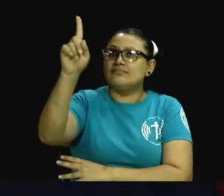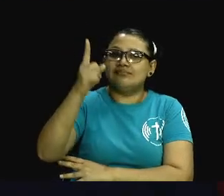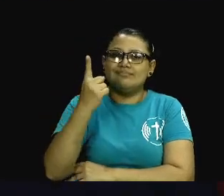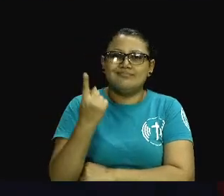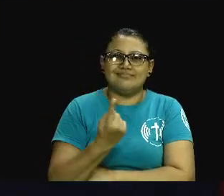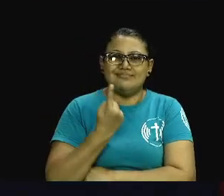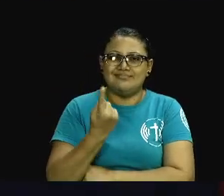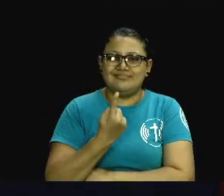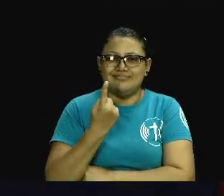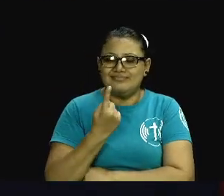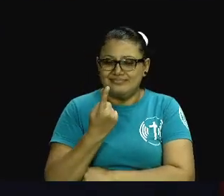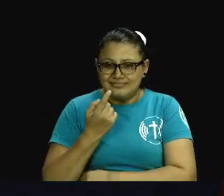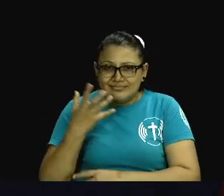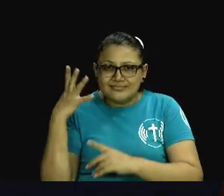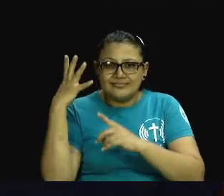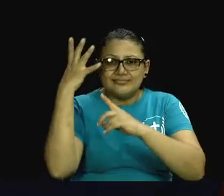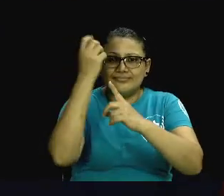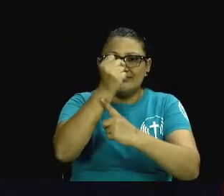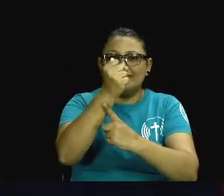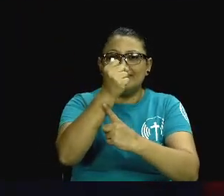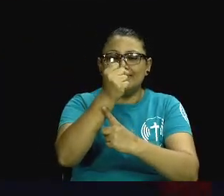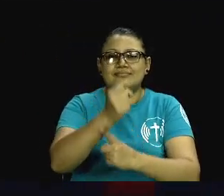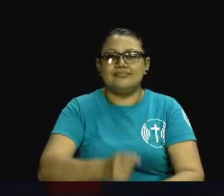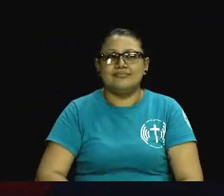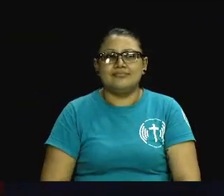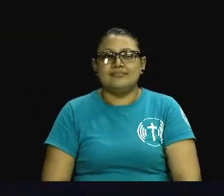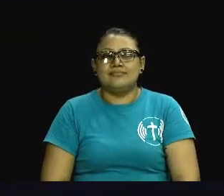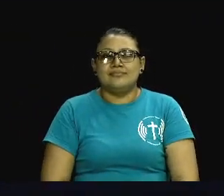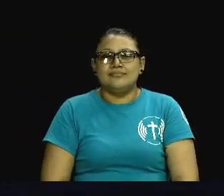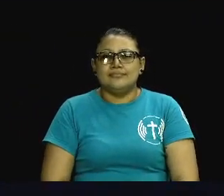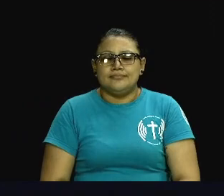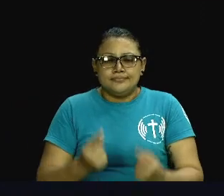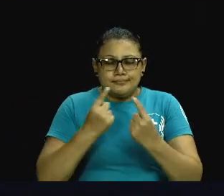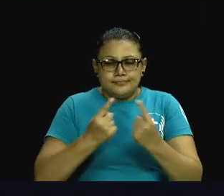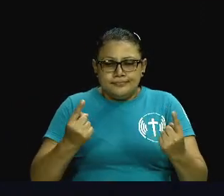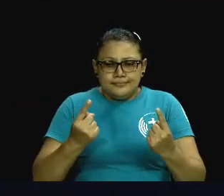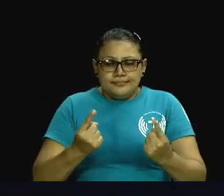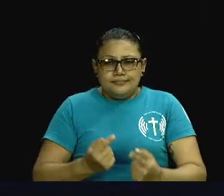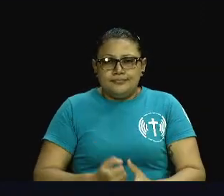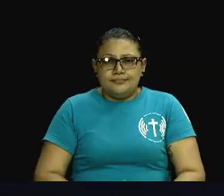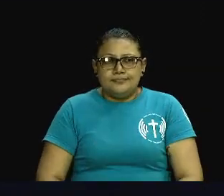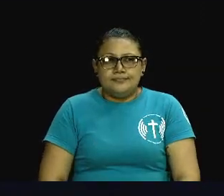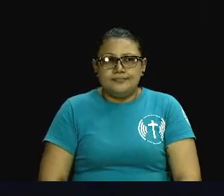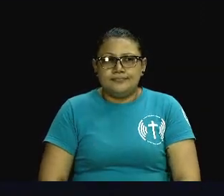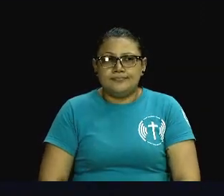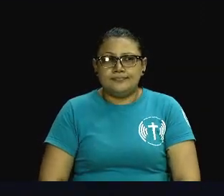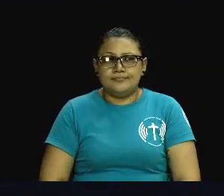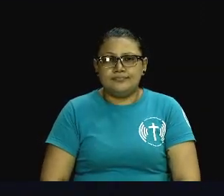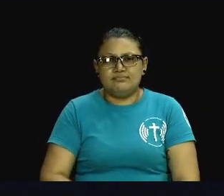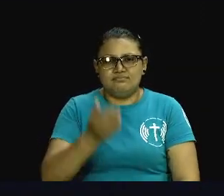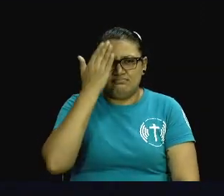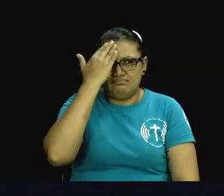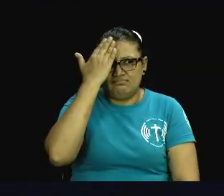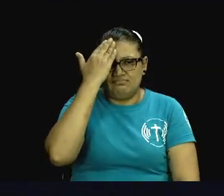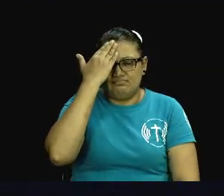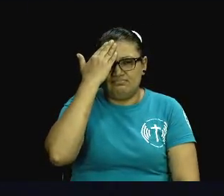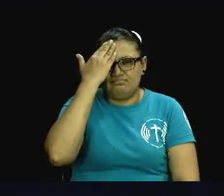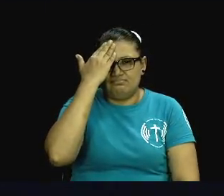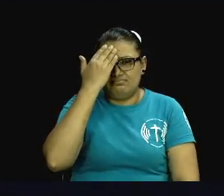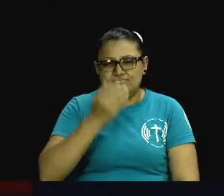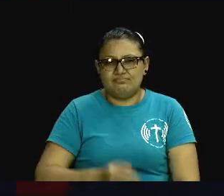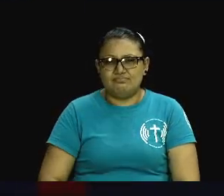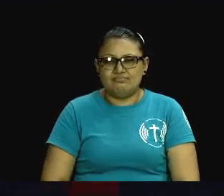lo iba a sacar adelante otra persona rápido ahí que movemos y no lo busca en la biblia pero sabe que sandro